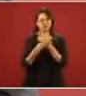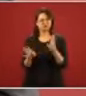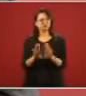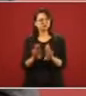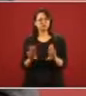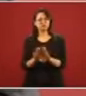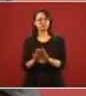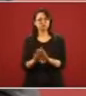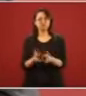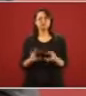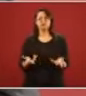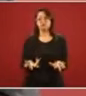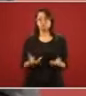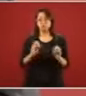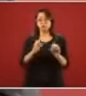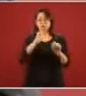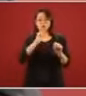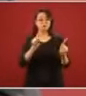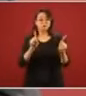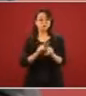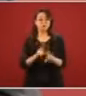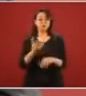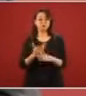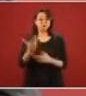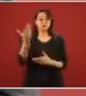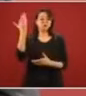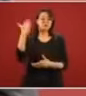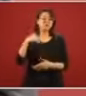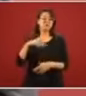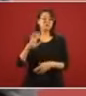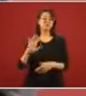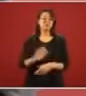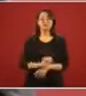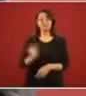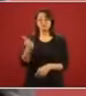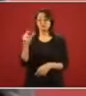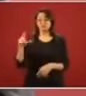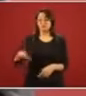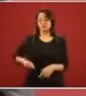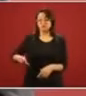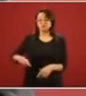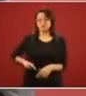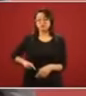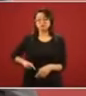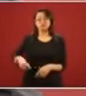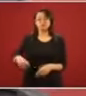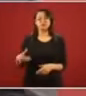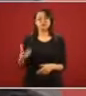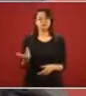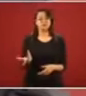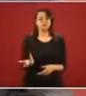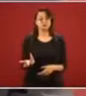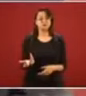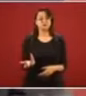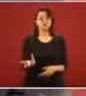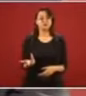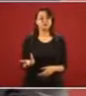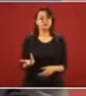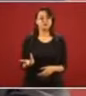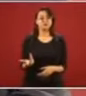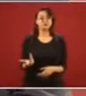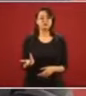O lo que sucedía en los pasados gobiernos, se les decía a los